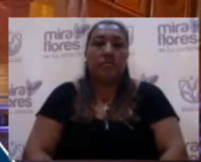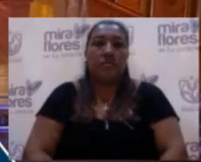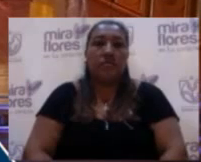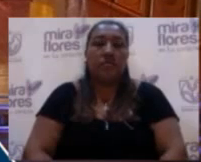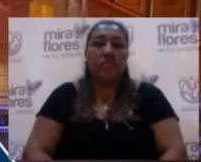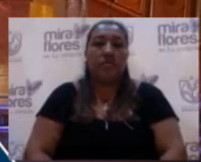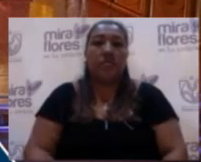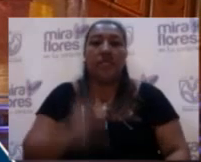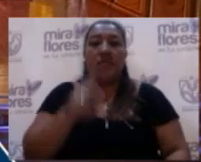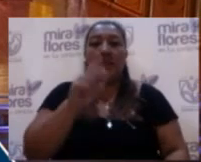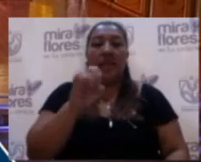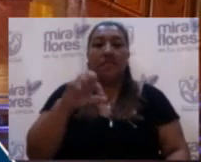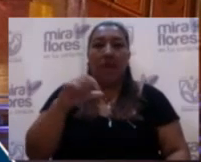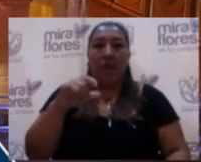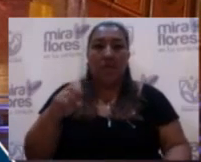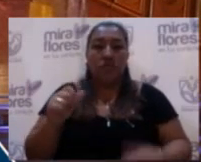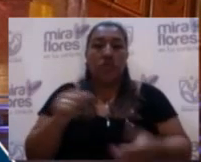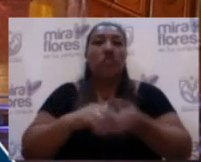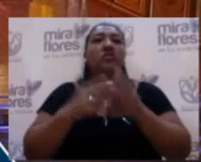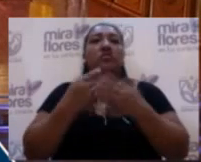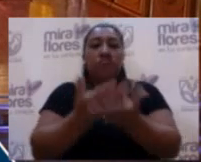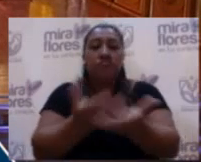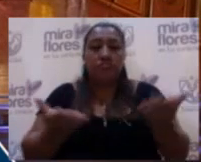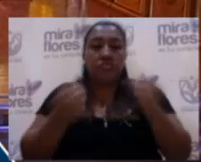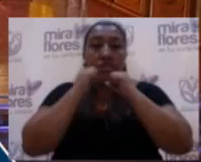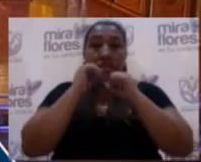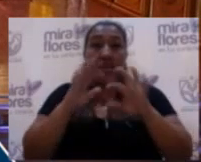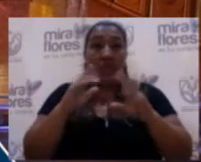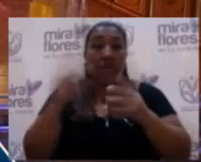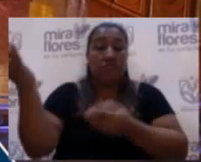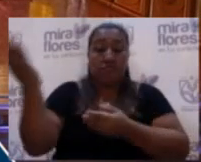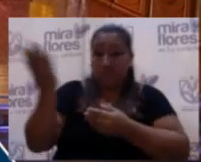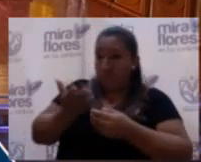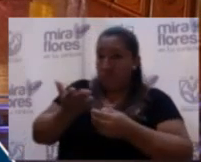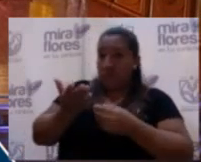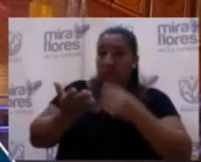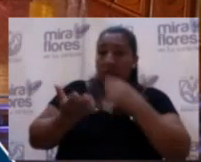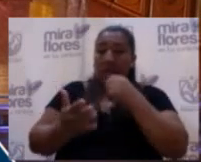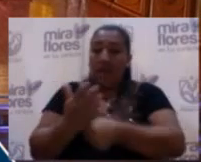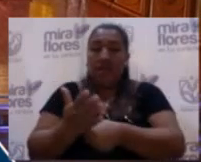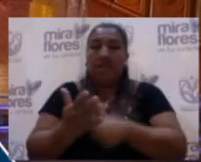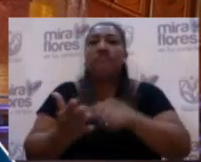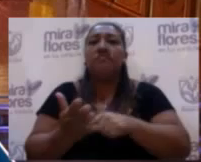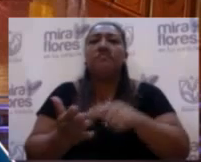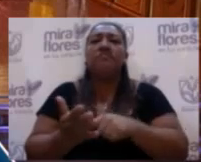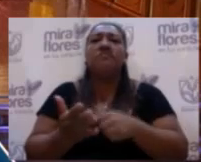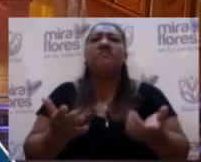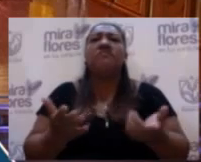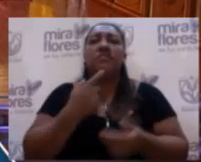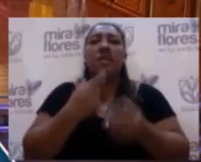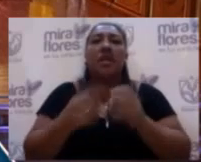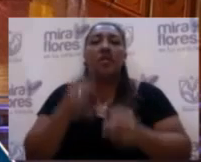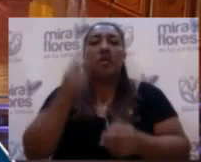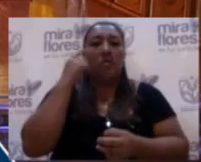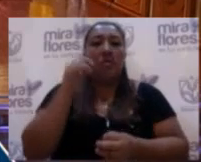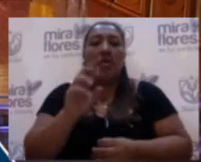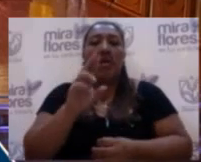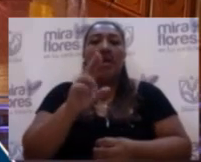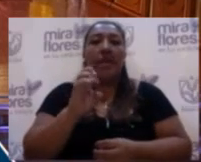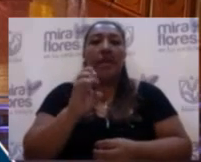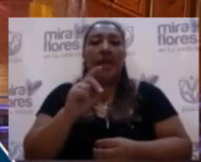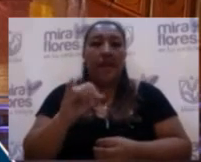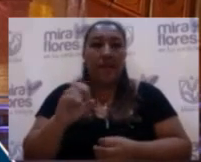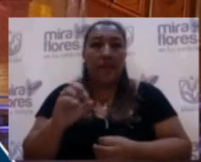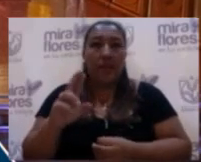Estación despacho. Señor alcalde, la Secretaría General ha recibido la solicitud de licencia formulada por el regidor Martín